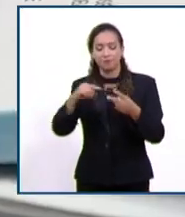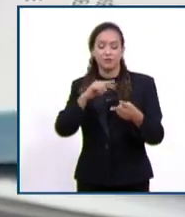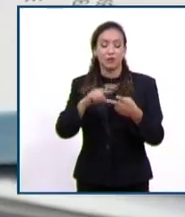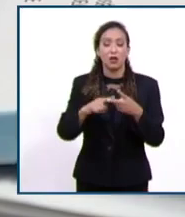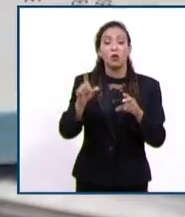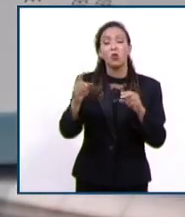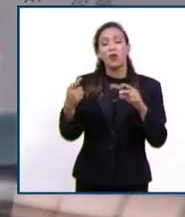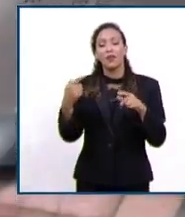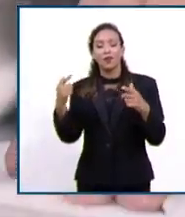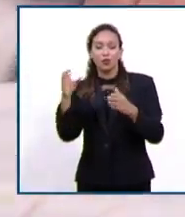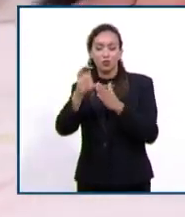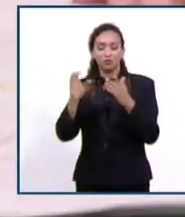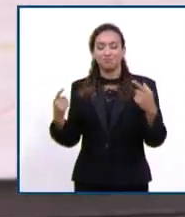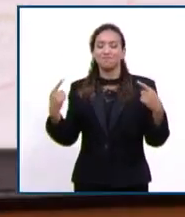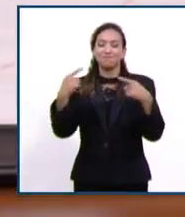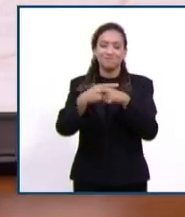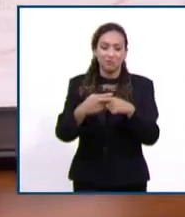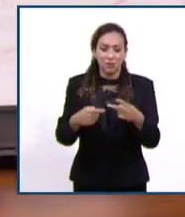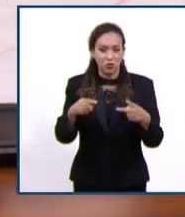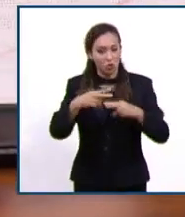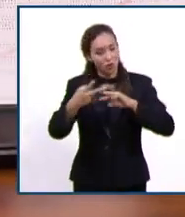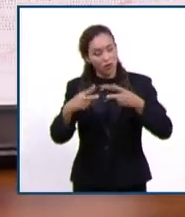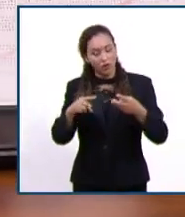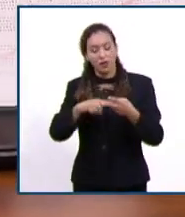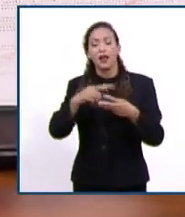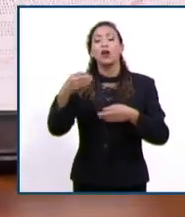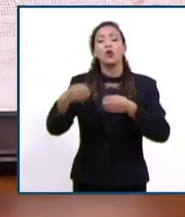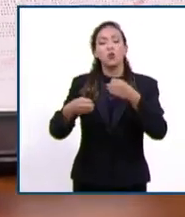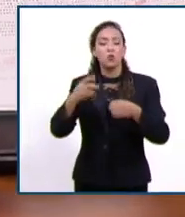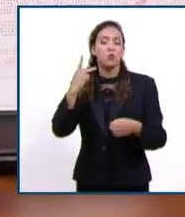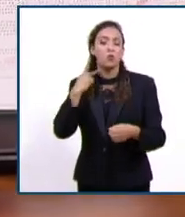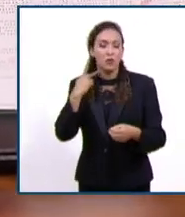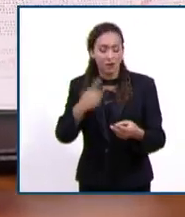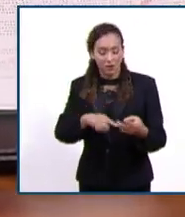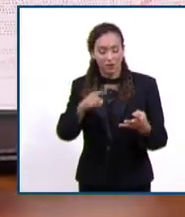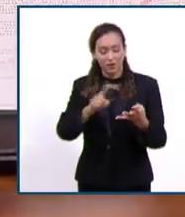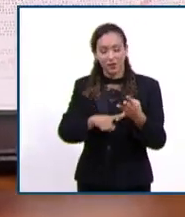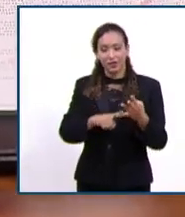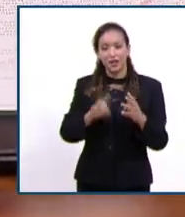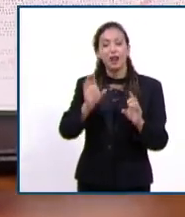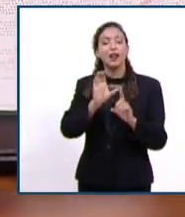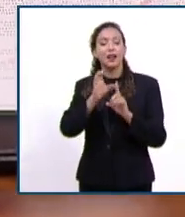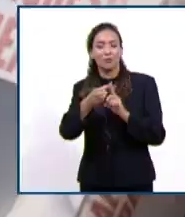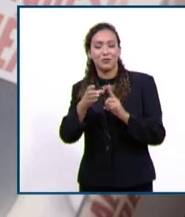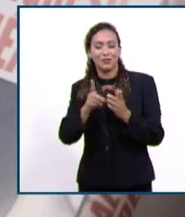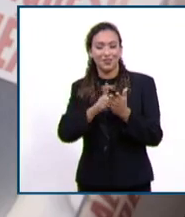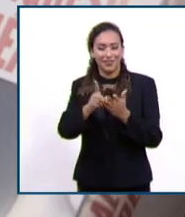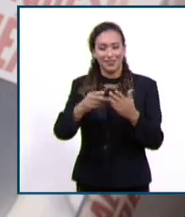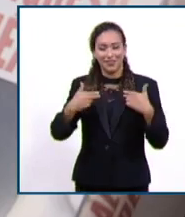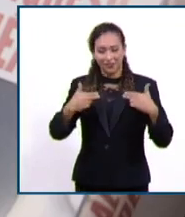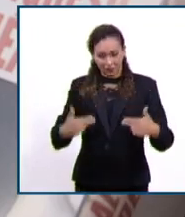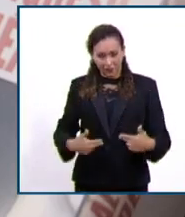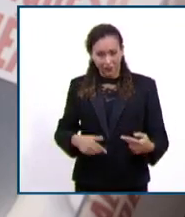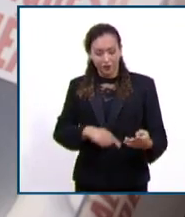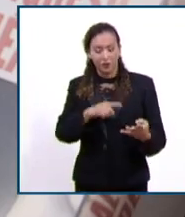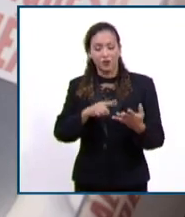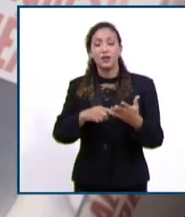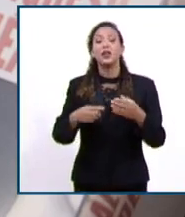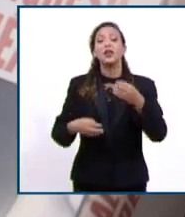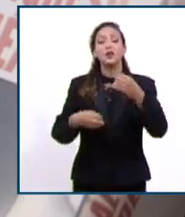controversia constitucional, el juicio político, las resoluciones de la Comisión Nacional de Derechos Humanos y el juicio de